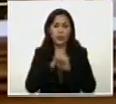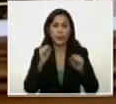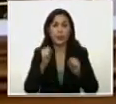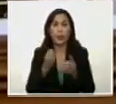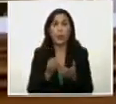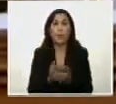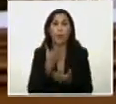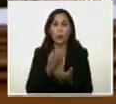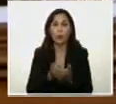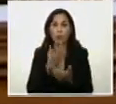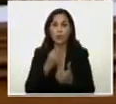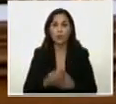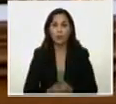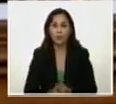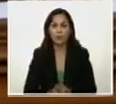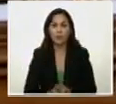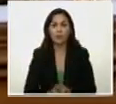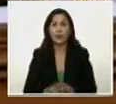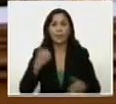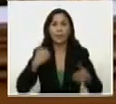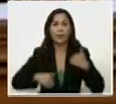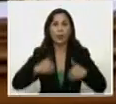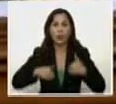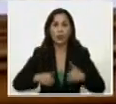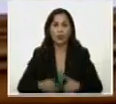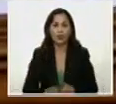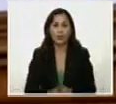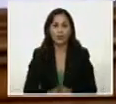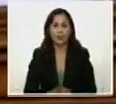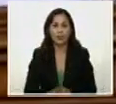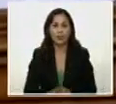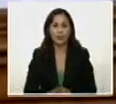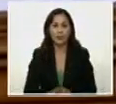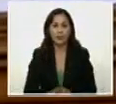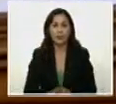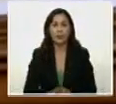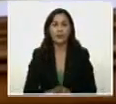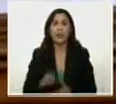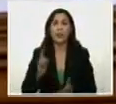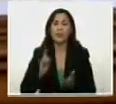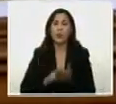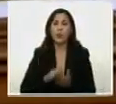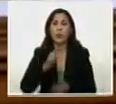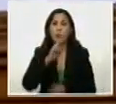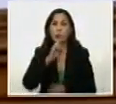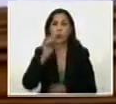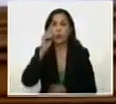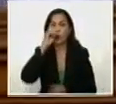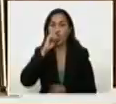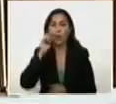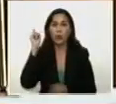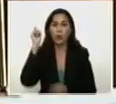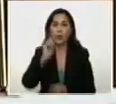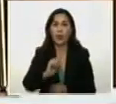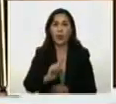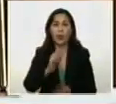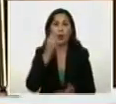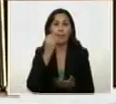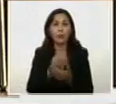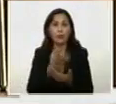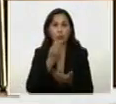Maturín, el día miércoles. Se cumplían 200 años de la llegada a Maturín.